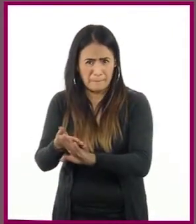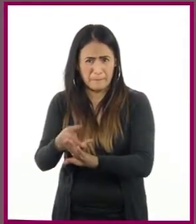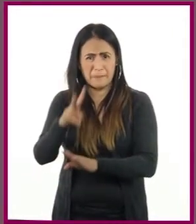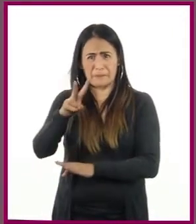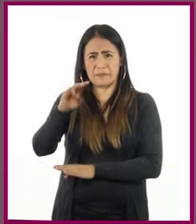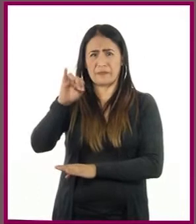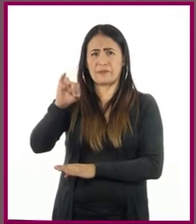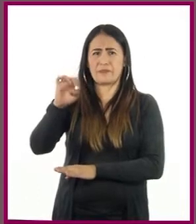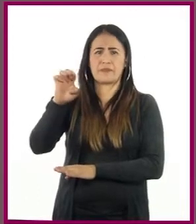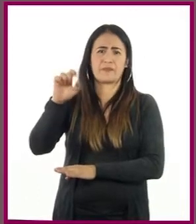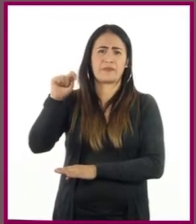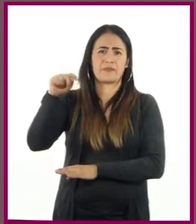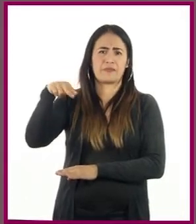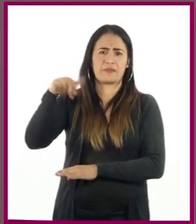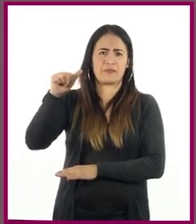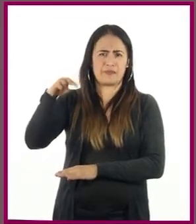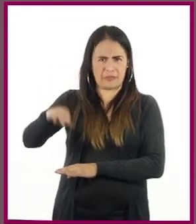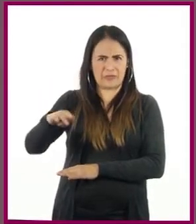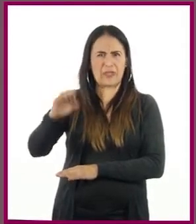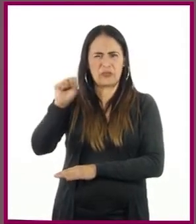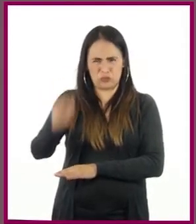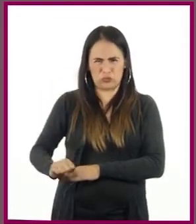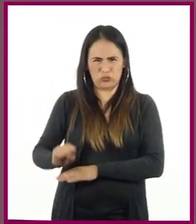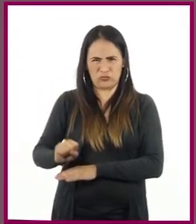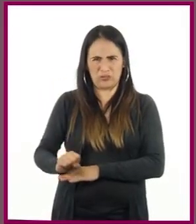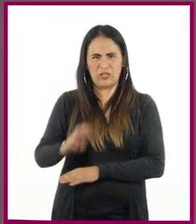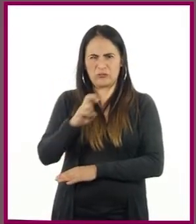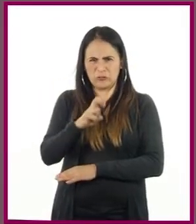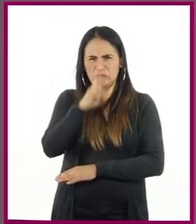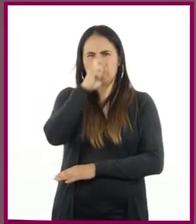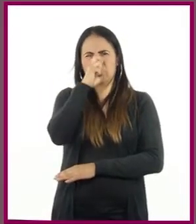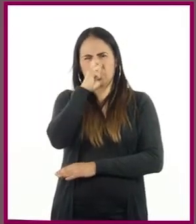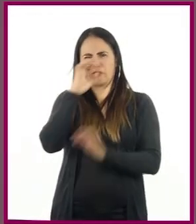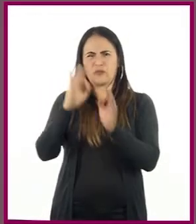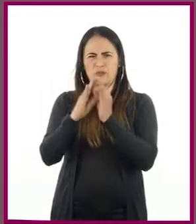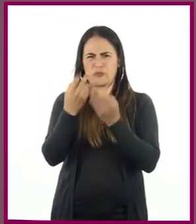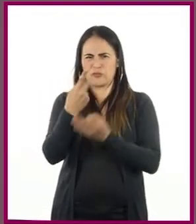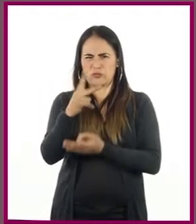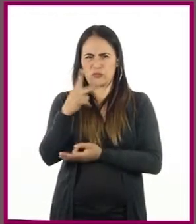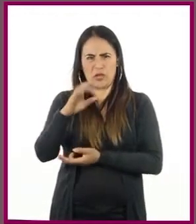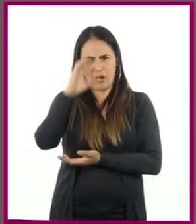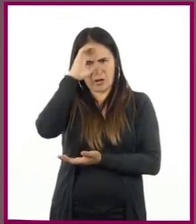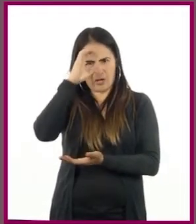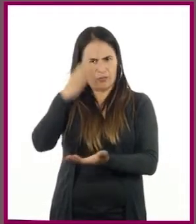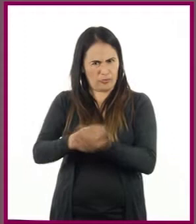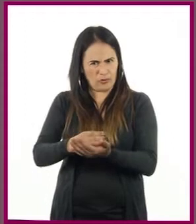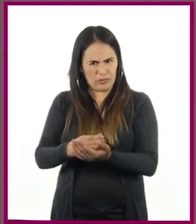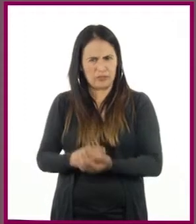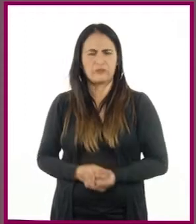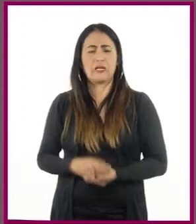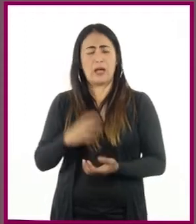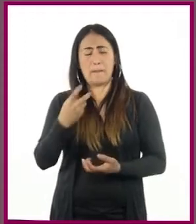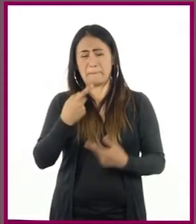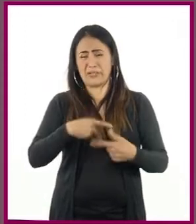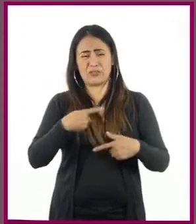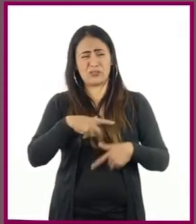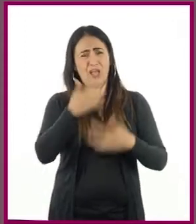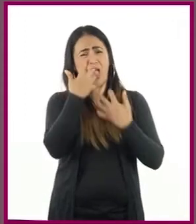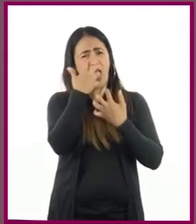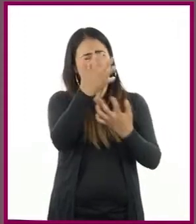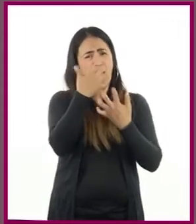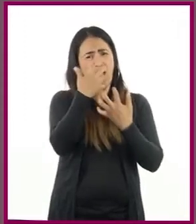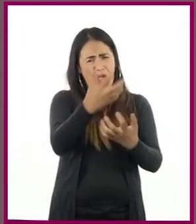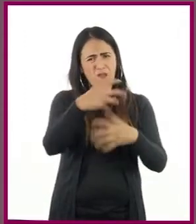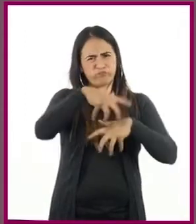dictadura militar de corte católico. Esto provocó muchas protestas. Para acabar con esta situación, veteranos